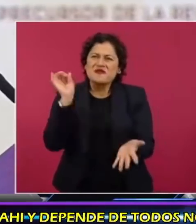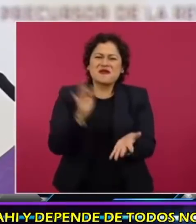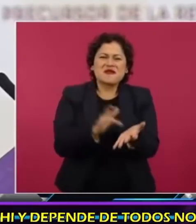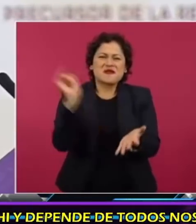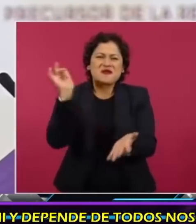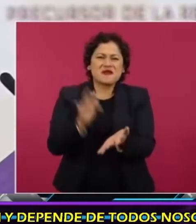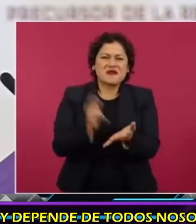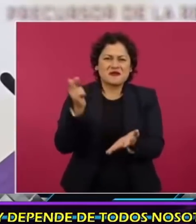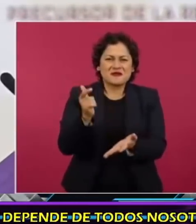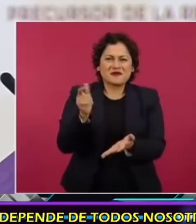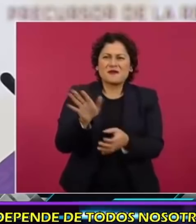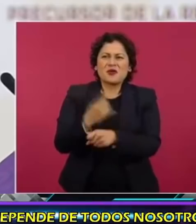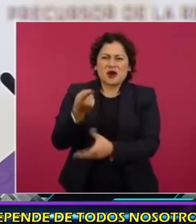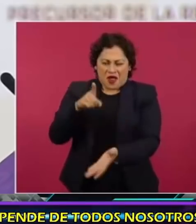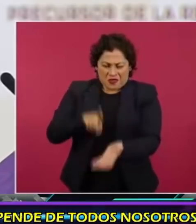tienen tanto coraje,